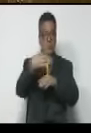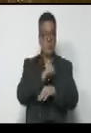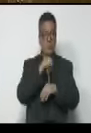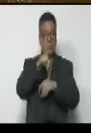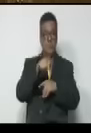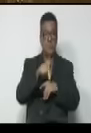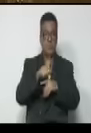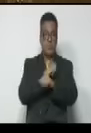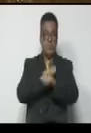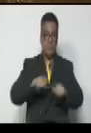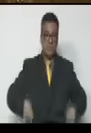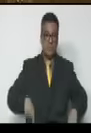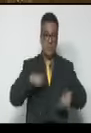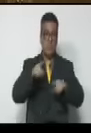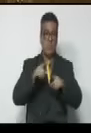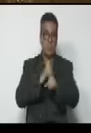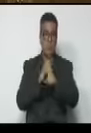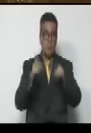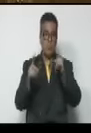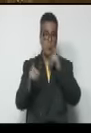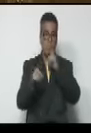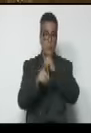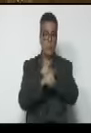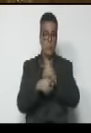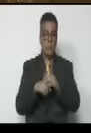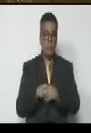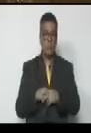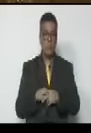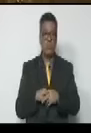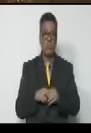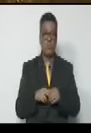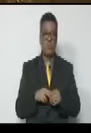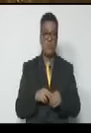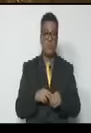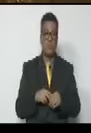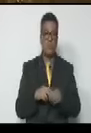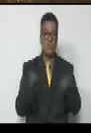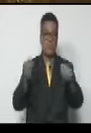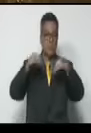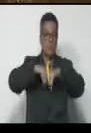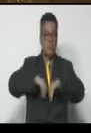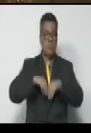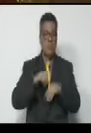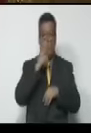el imposible cambio de régimen. Acuerda